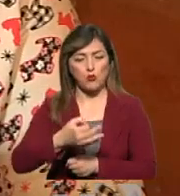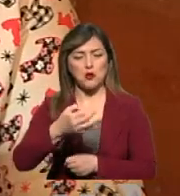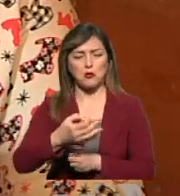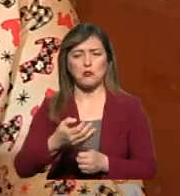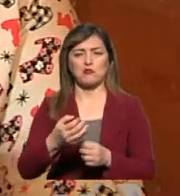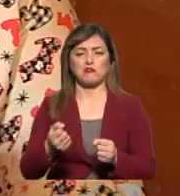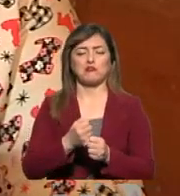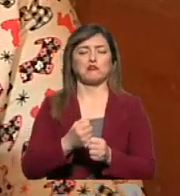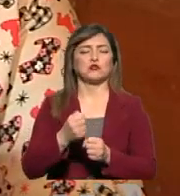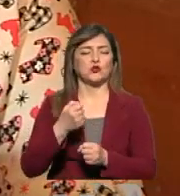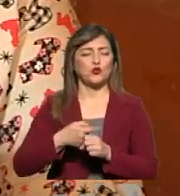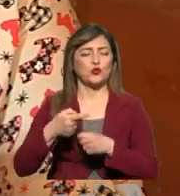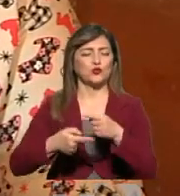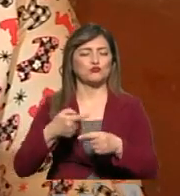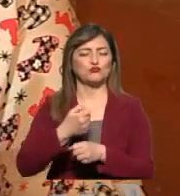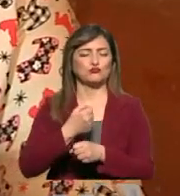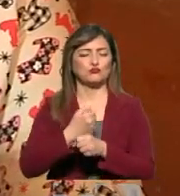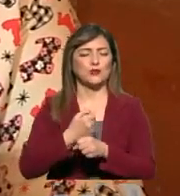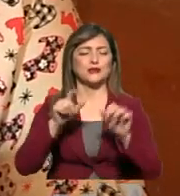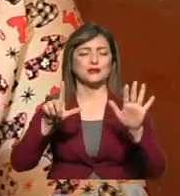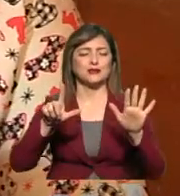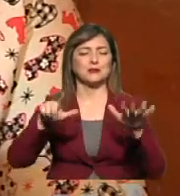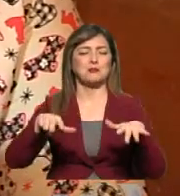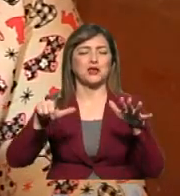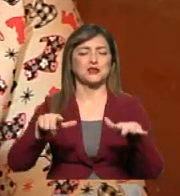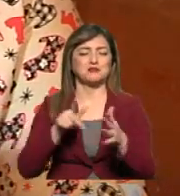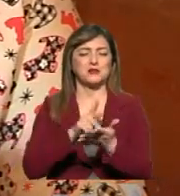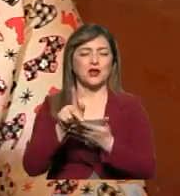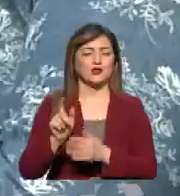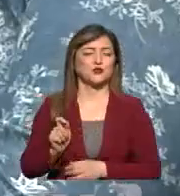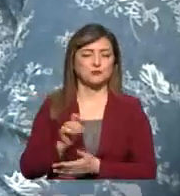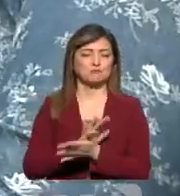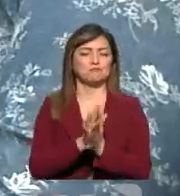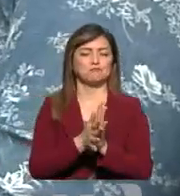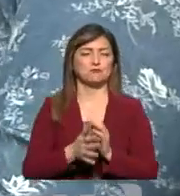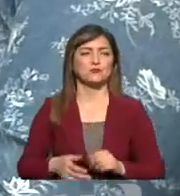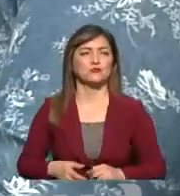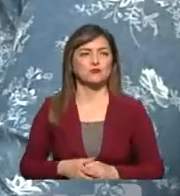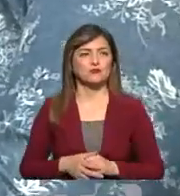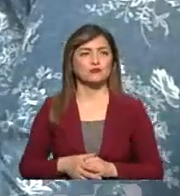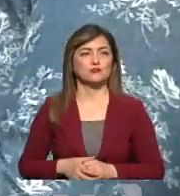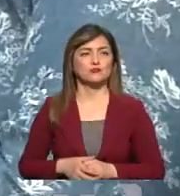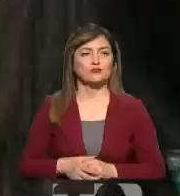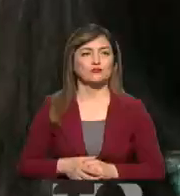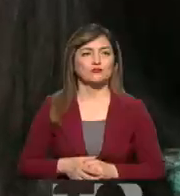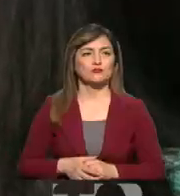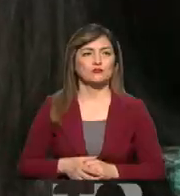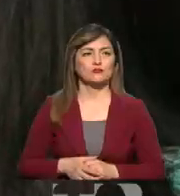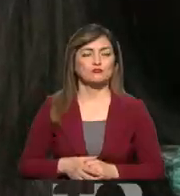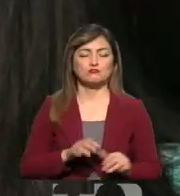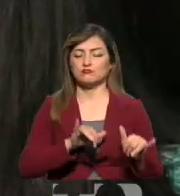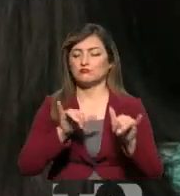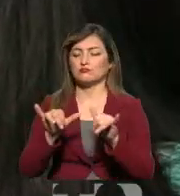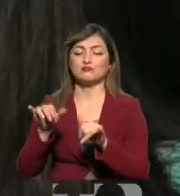Y estamos ya, como le digo, en el séptimo mes impagas del salario. Al igual que Claudia, también está Carmen,